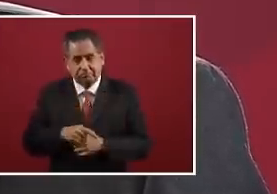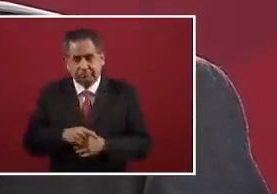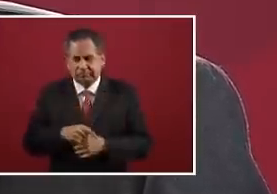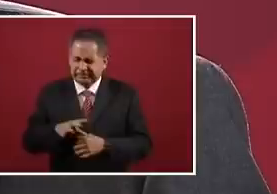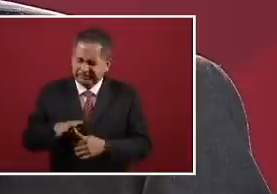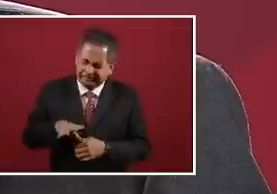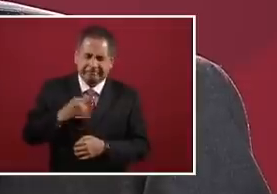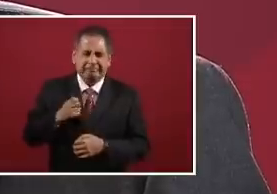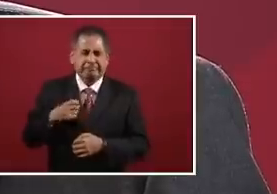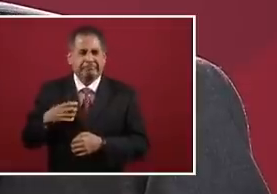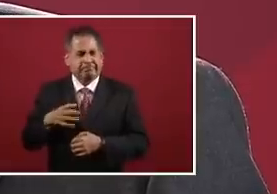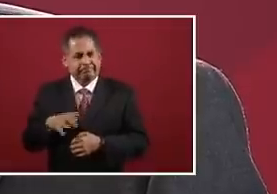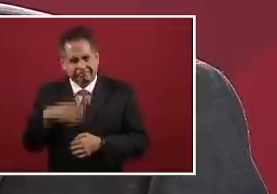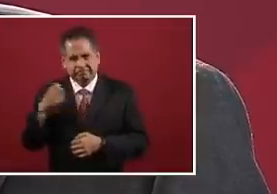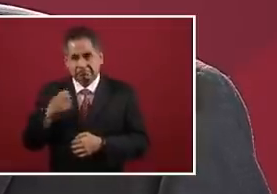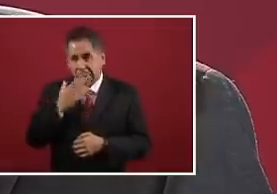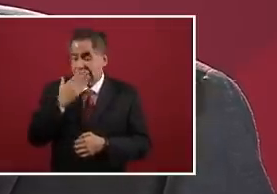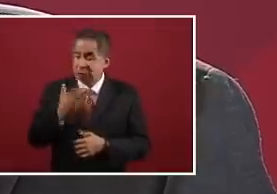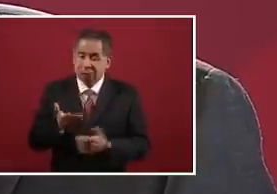esfuerzo,